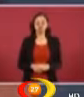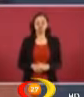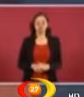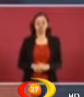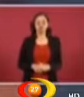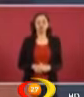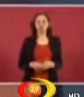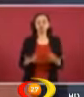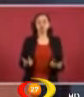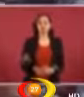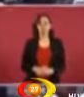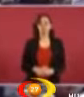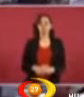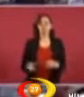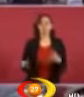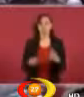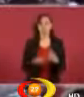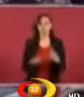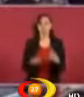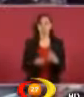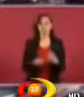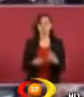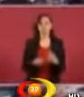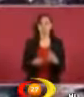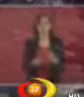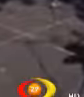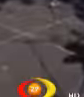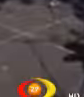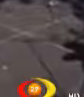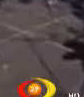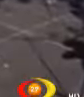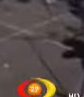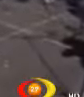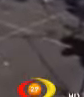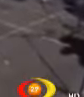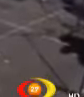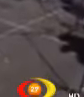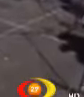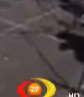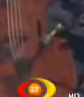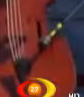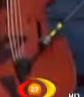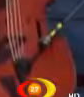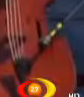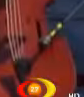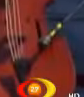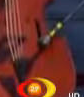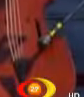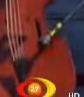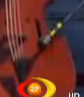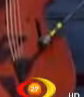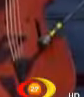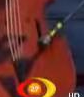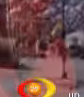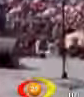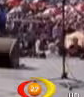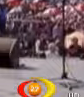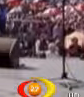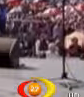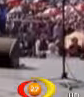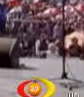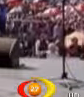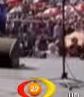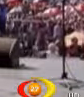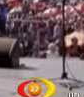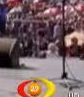más de lo mismo en un evento masivo donde el discurso presidencial fue precedido por un espectáculo musical de cerca de dos